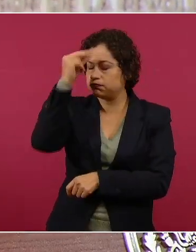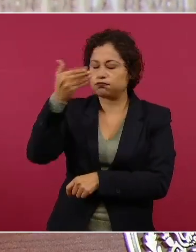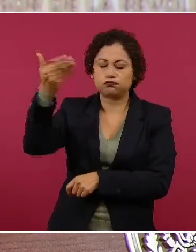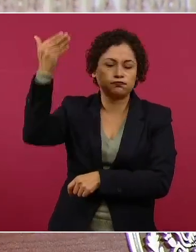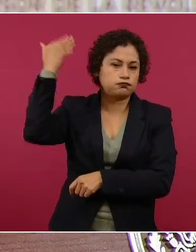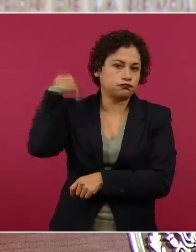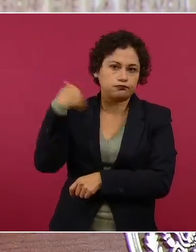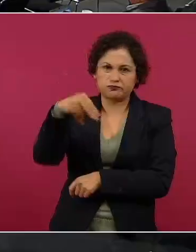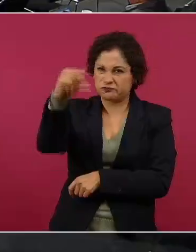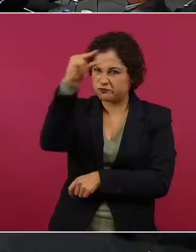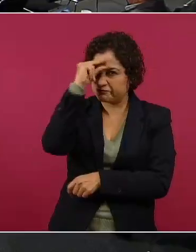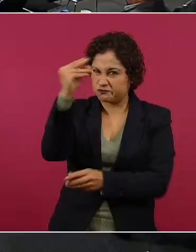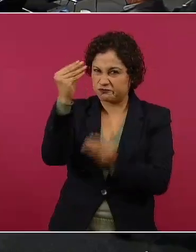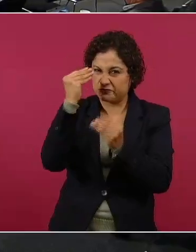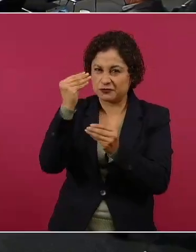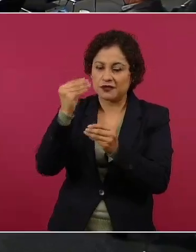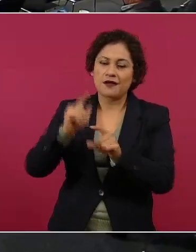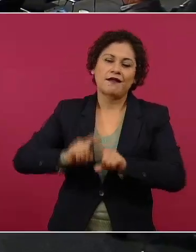Sí.